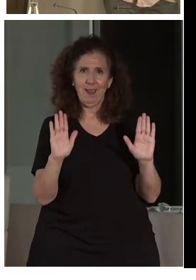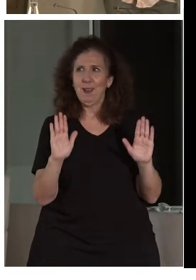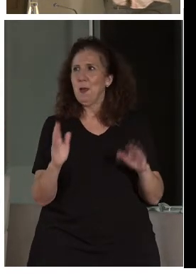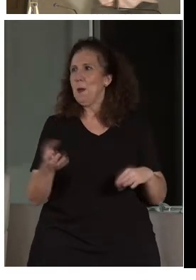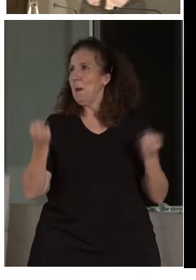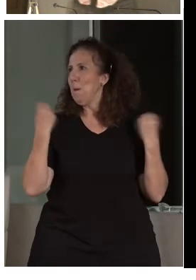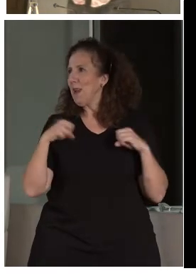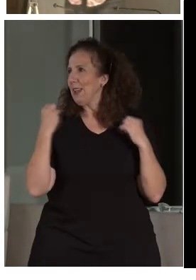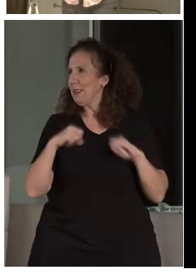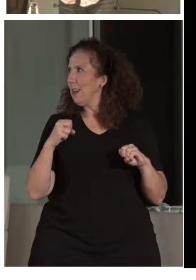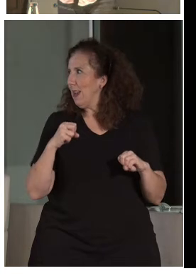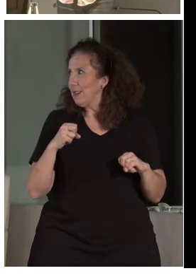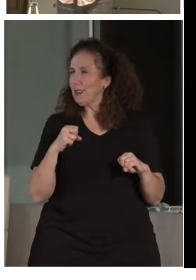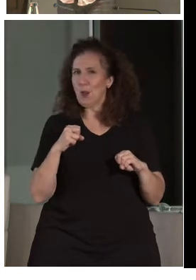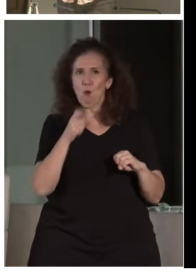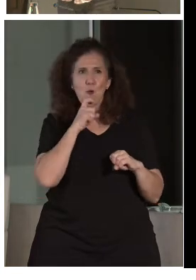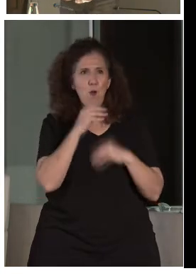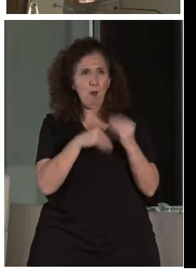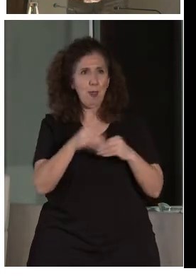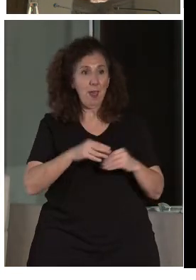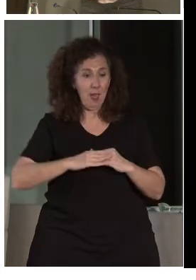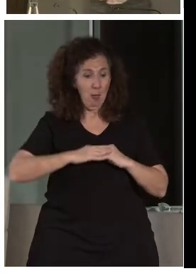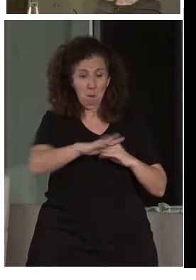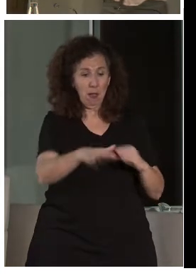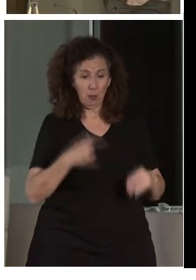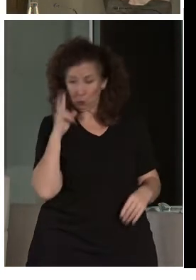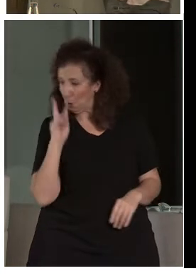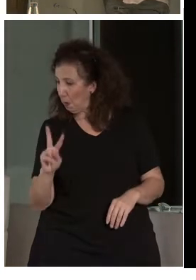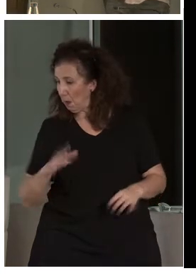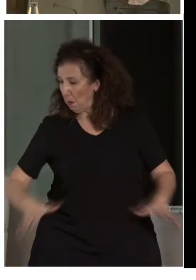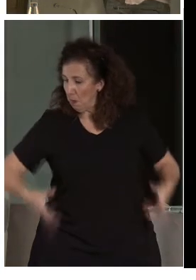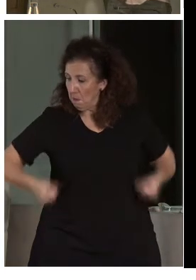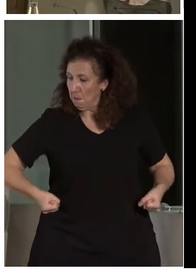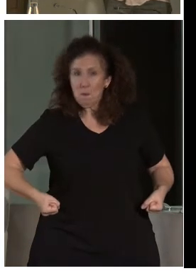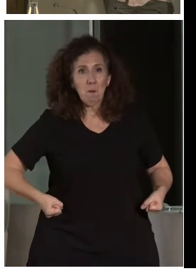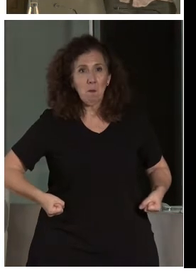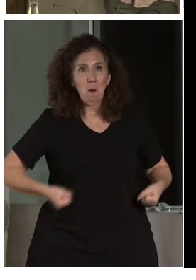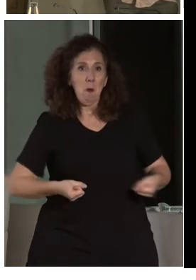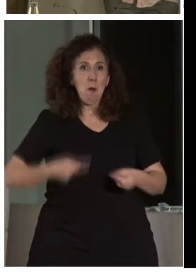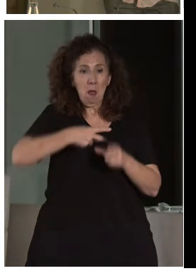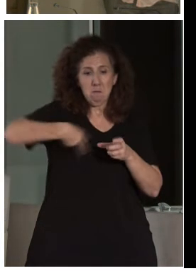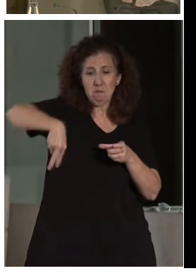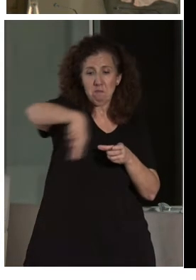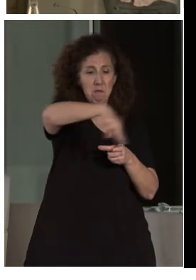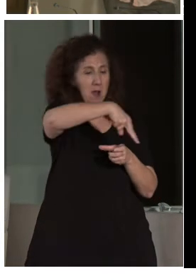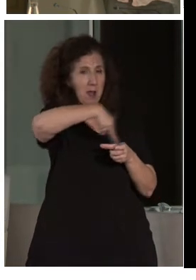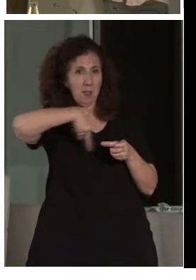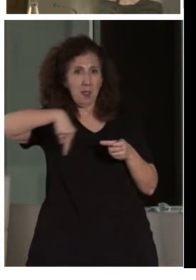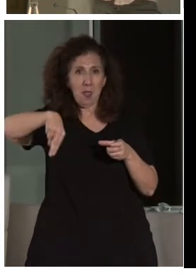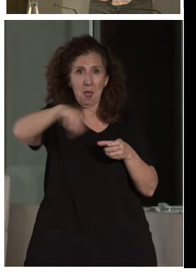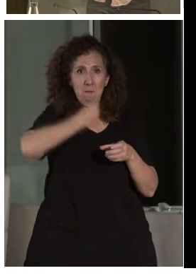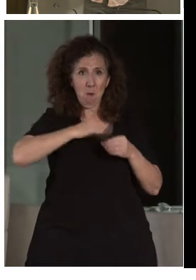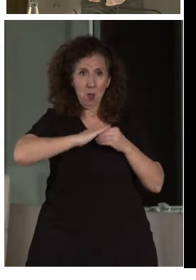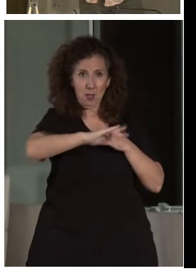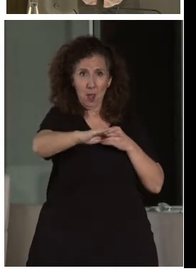practicas pues en el, lo primero que haces es salir en el patio, es la primera vez que la ves montada en tu vida, y lo primero que haces con tus compis, pues dar una vueltita por el patio del centro de visitantes